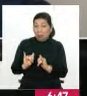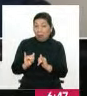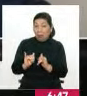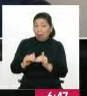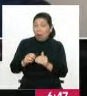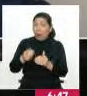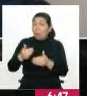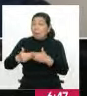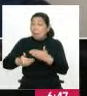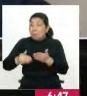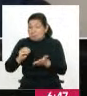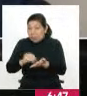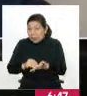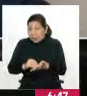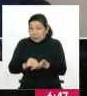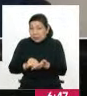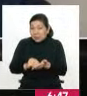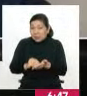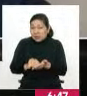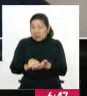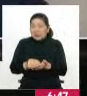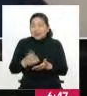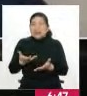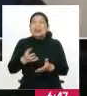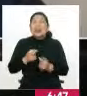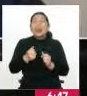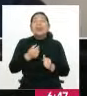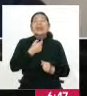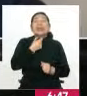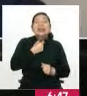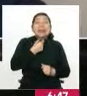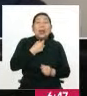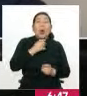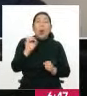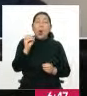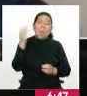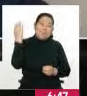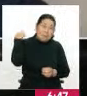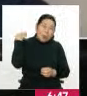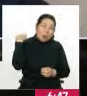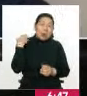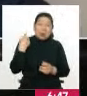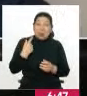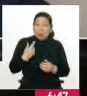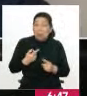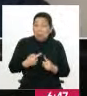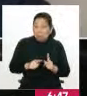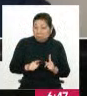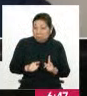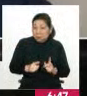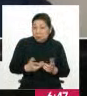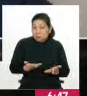rezagos, más allá de pronto la molestia a la garganta o pulmones que tienen que ir recuperándose.